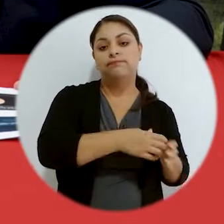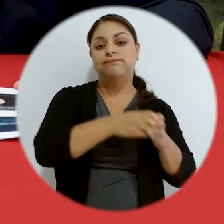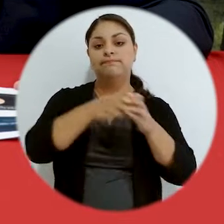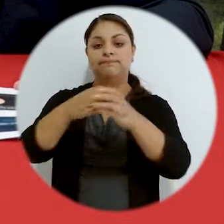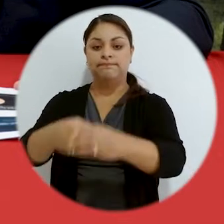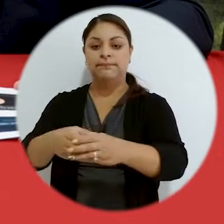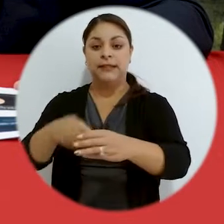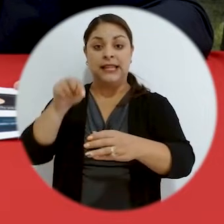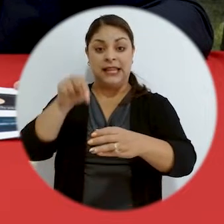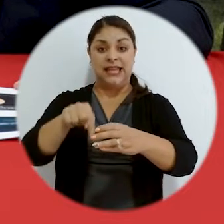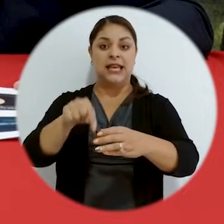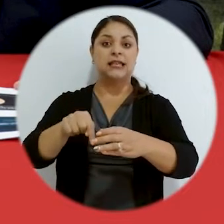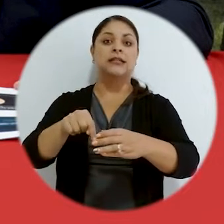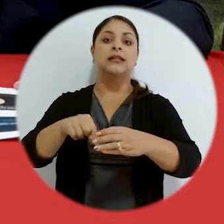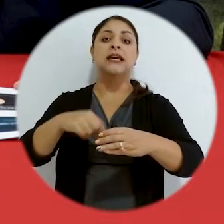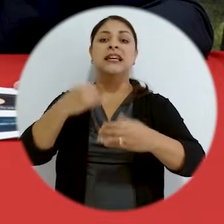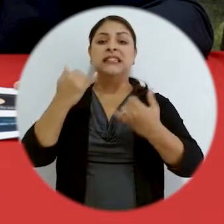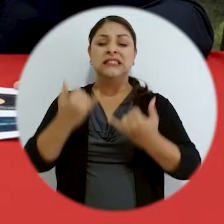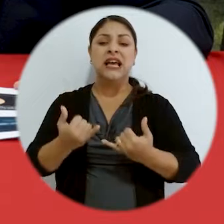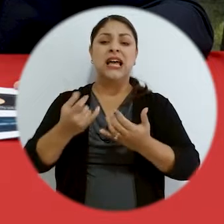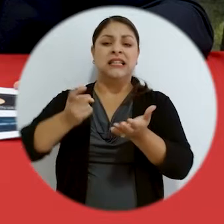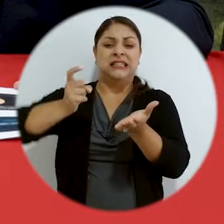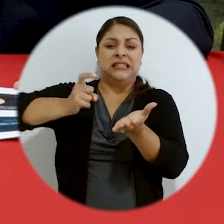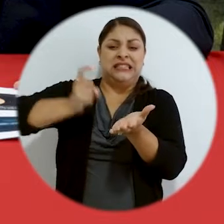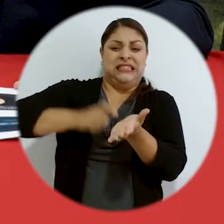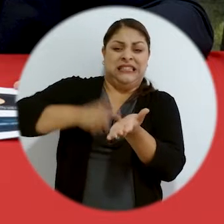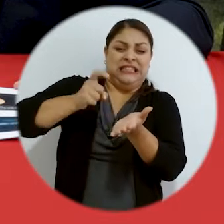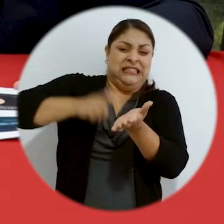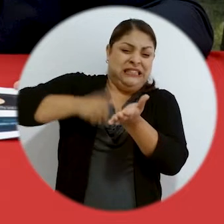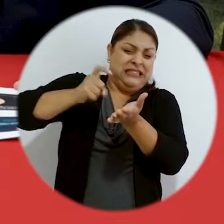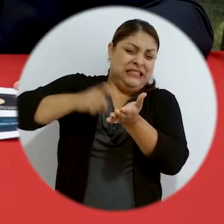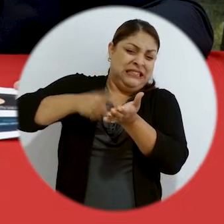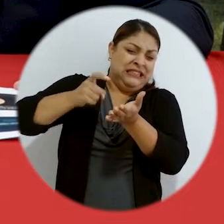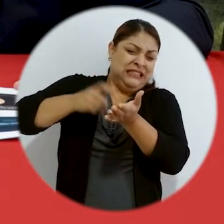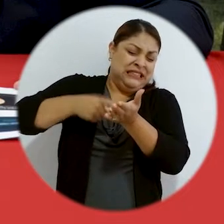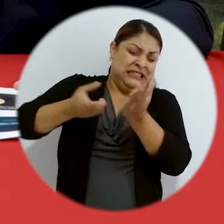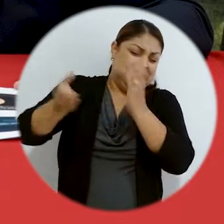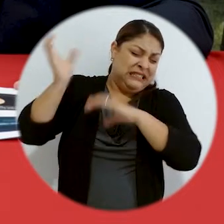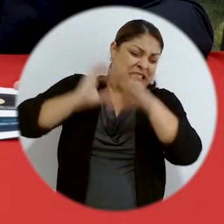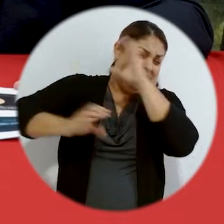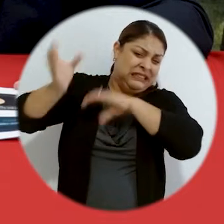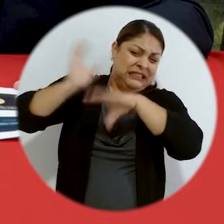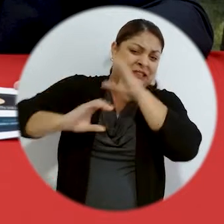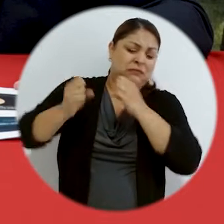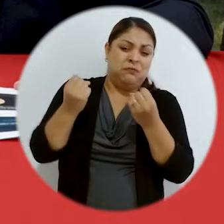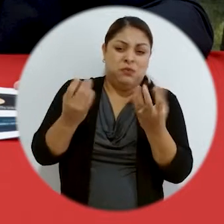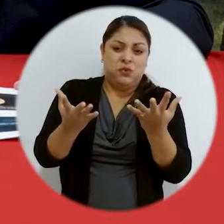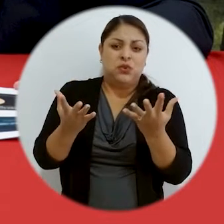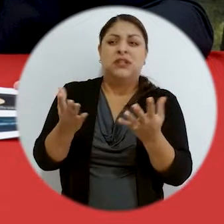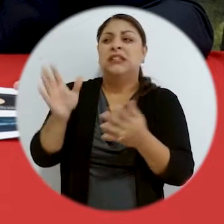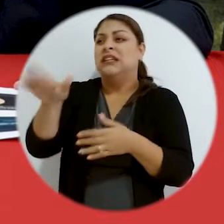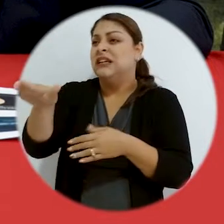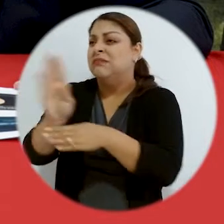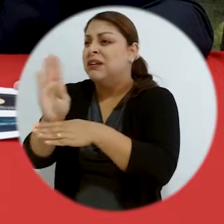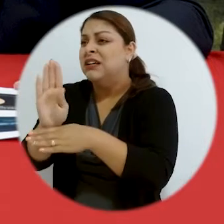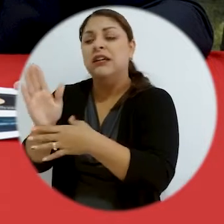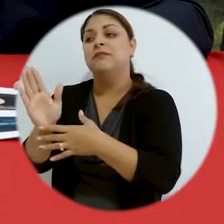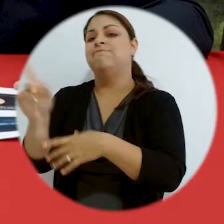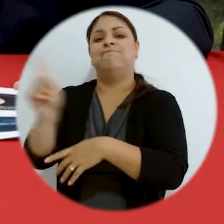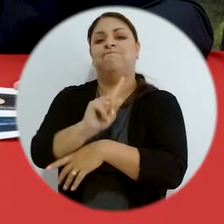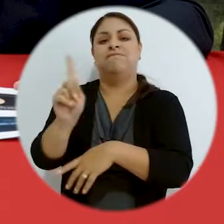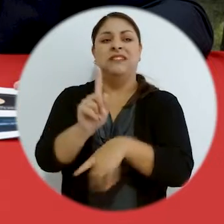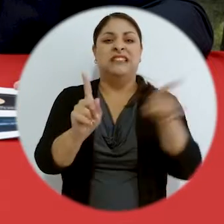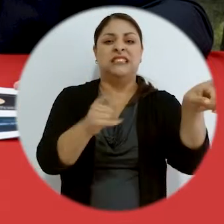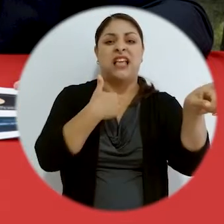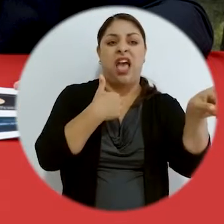otras personas que están sobreendeudadas, que ya no tienen capacidad de pago en el sistema formal, ya llegan a un banco y le dicen que no, mire, ya